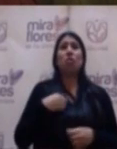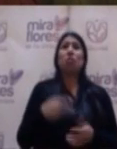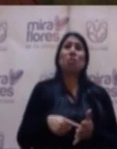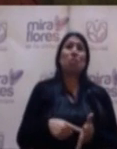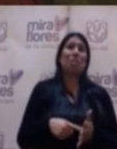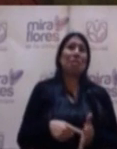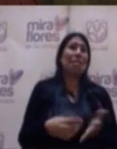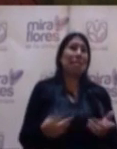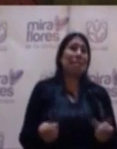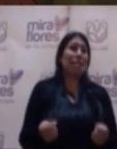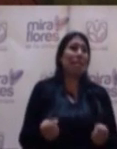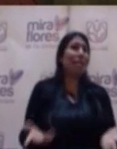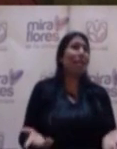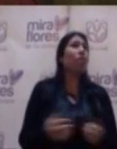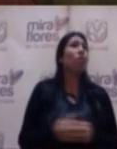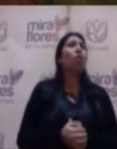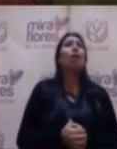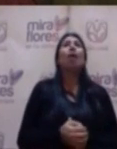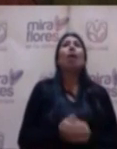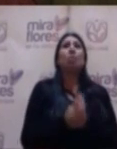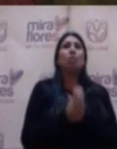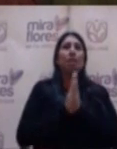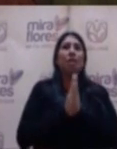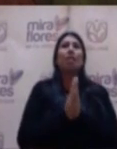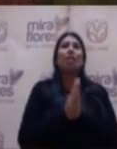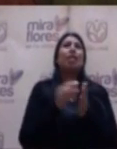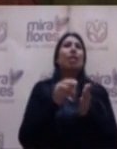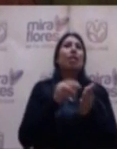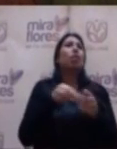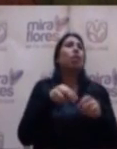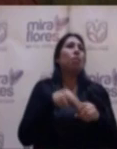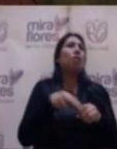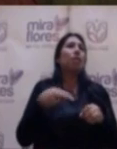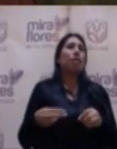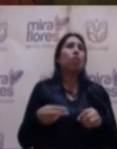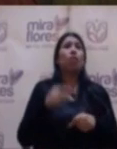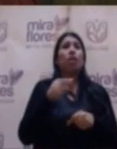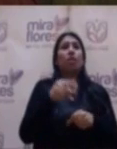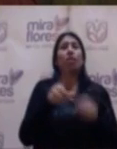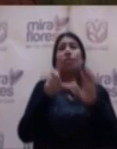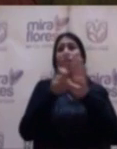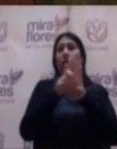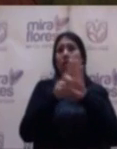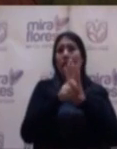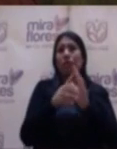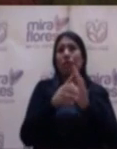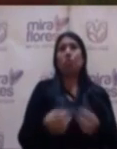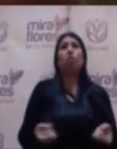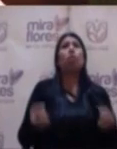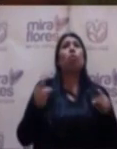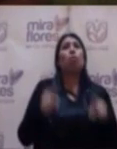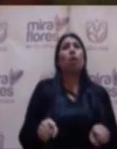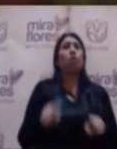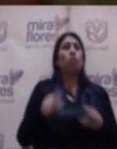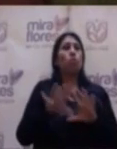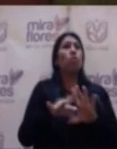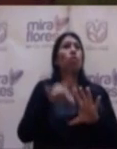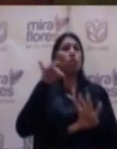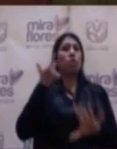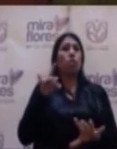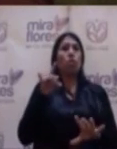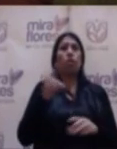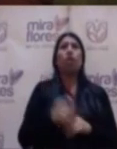a solicitar la vacancia porque así lo establece la ley cuando uno es electo a otro cargo de elección